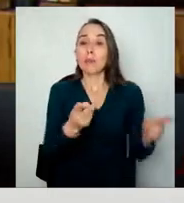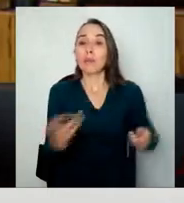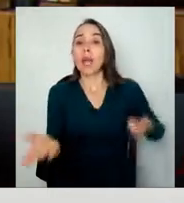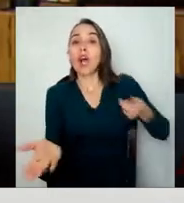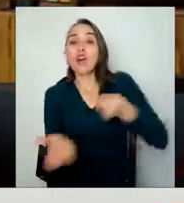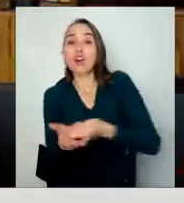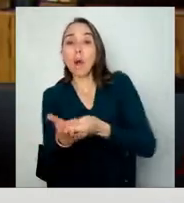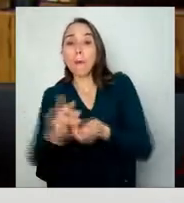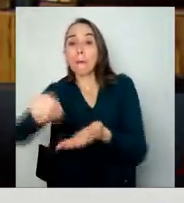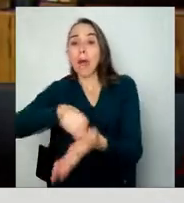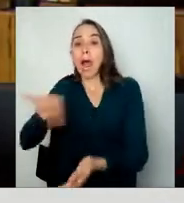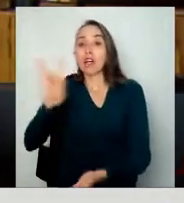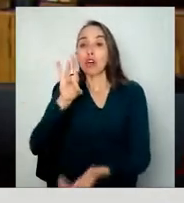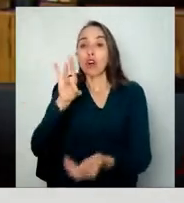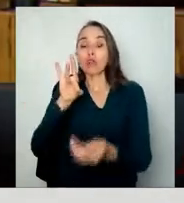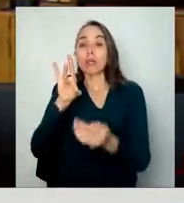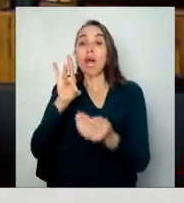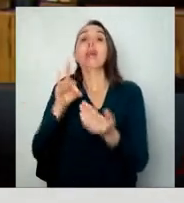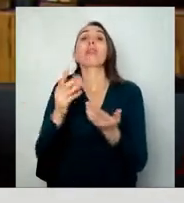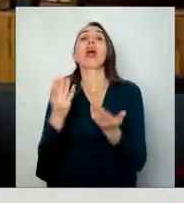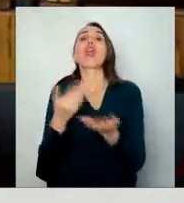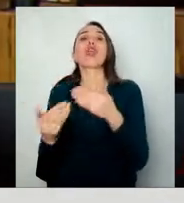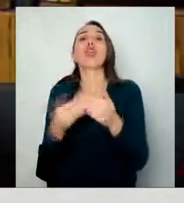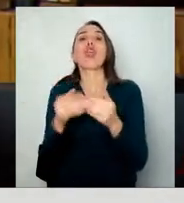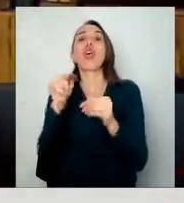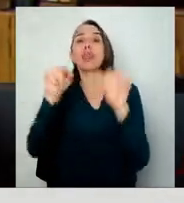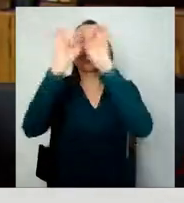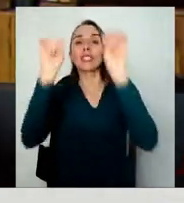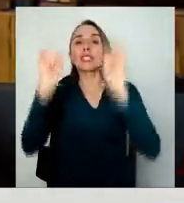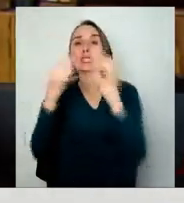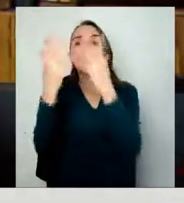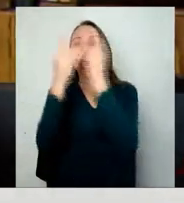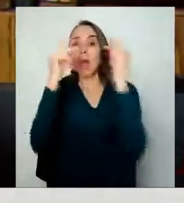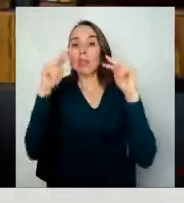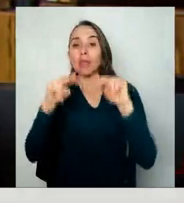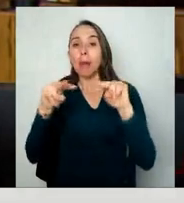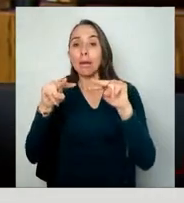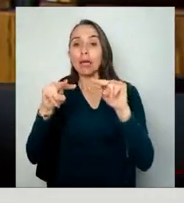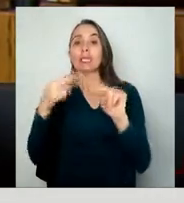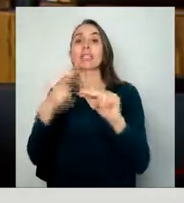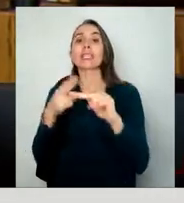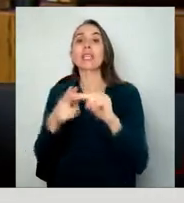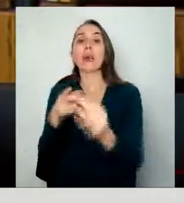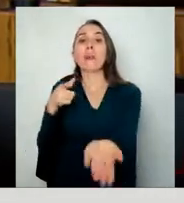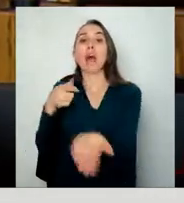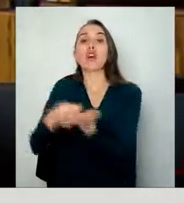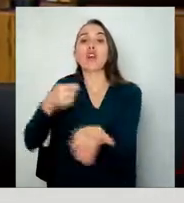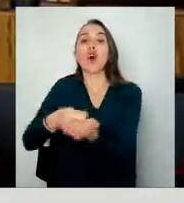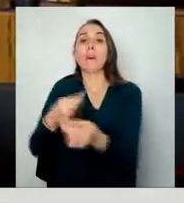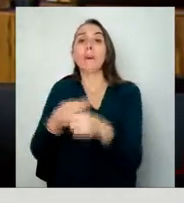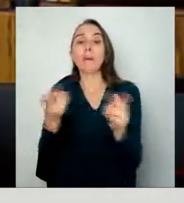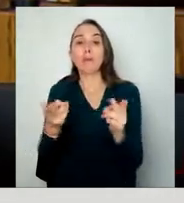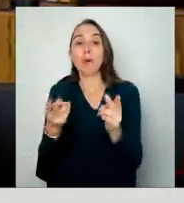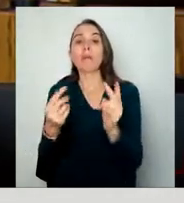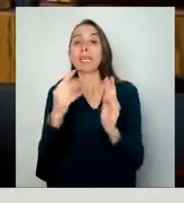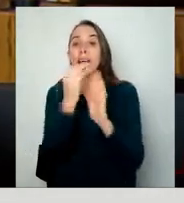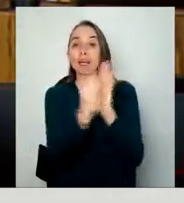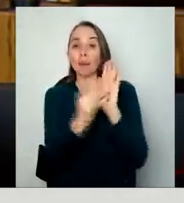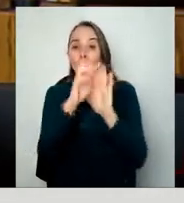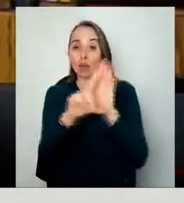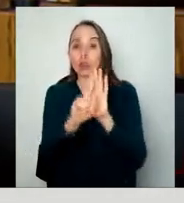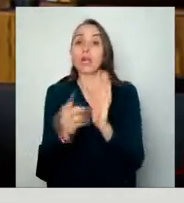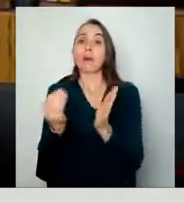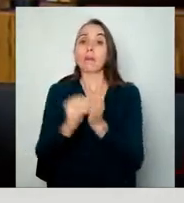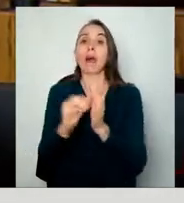sistema transparente como es el sistema de compras públicas y justamente esta ley se refuerza en ese sentido las corporaciones fundaciones